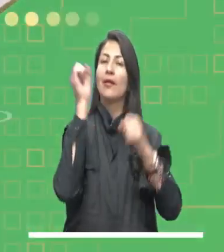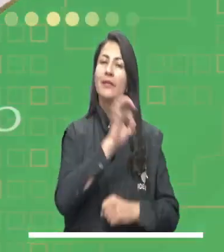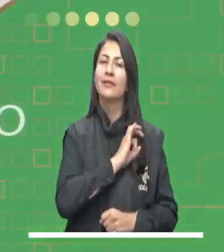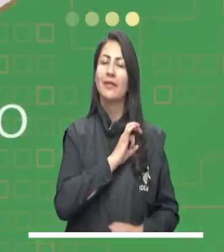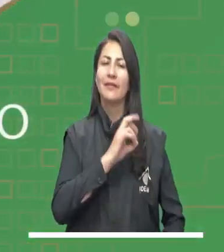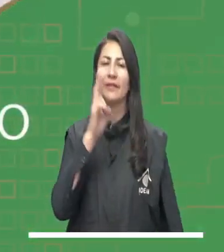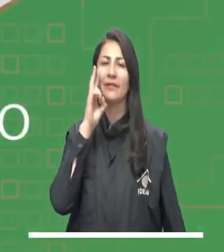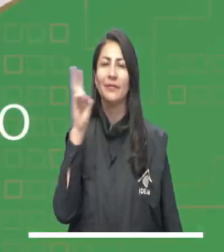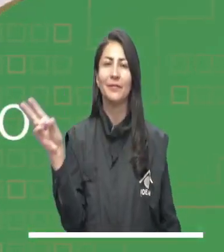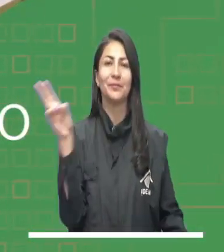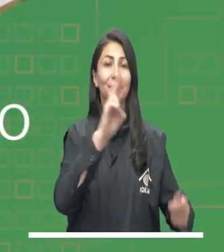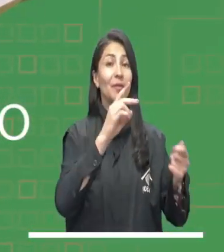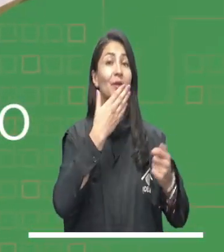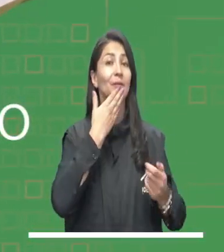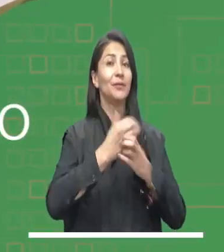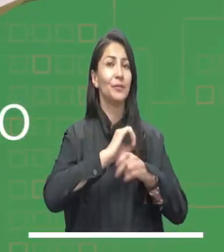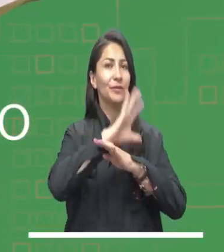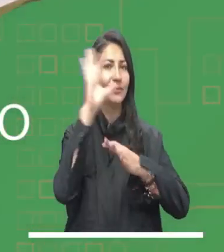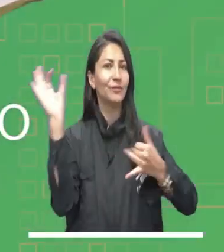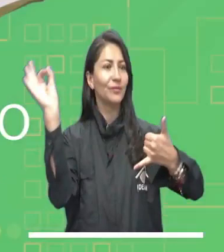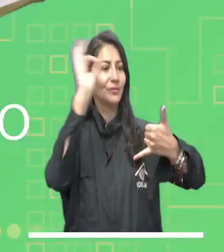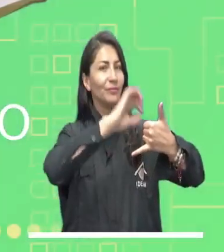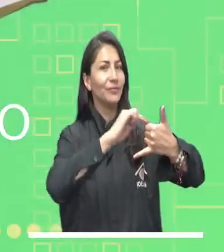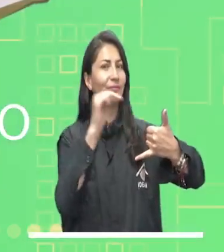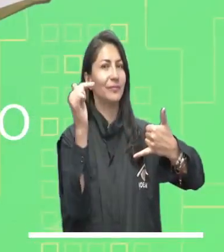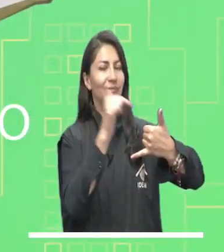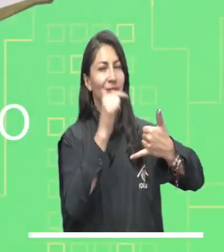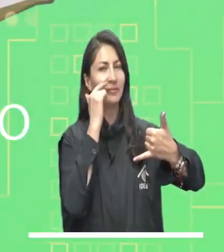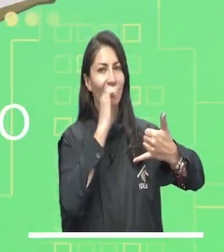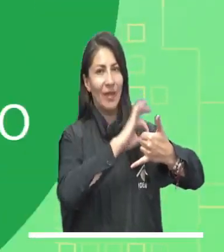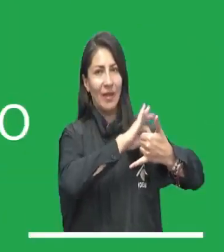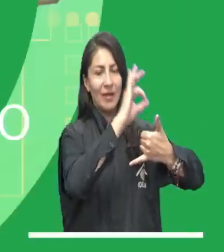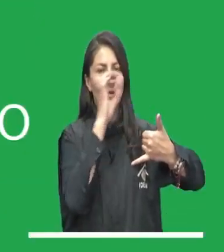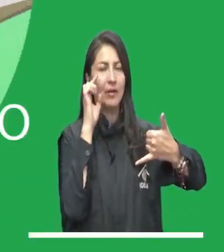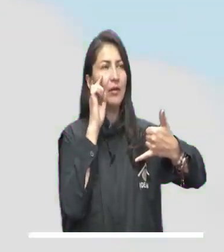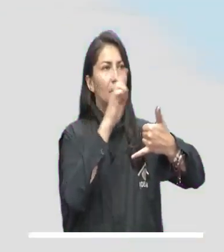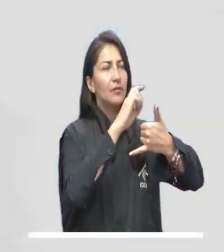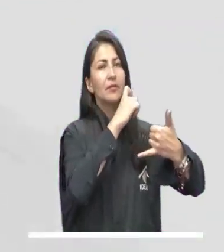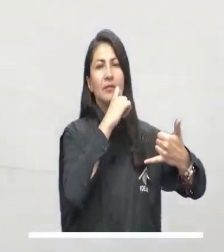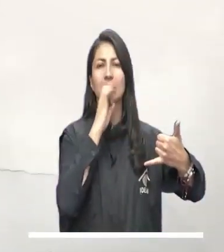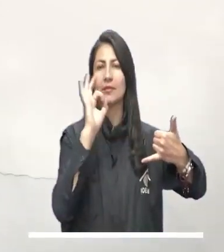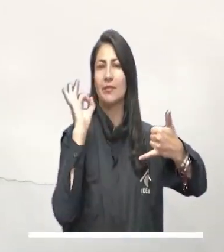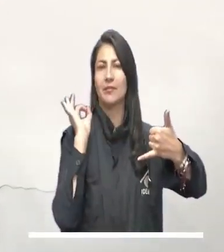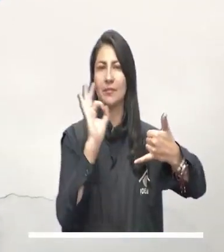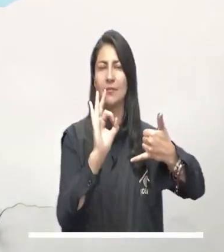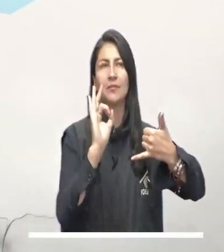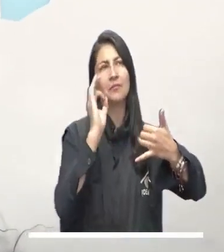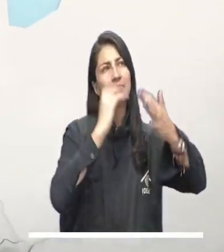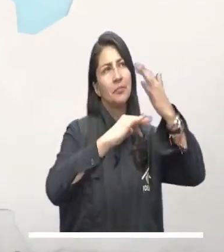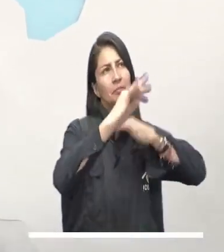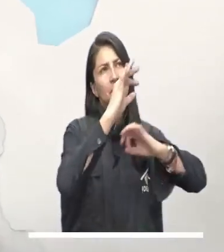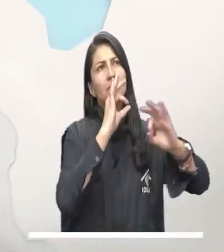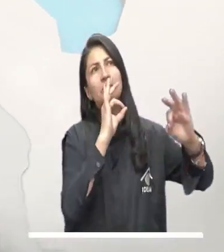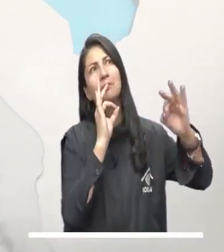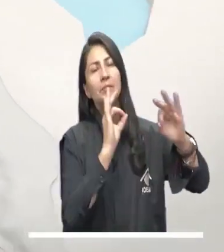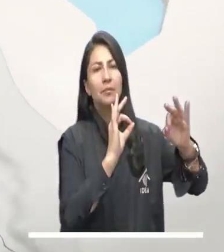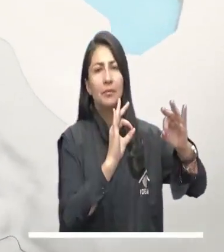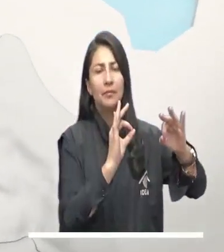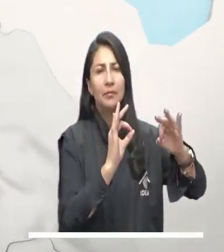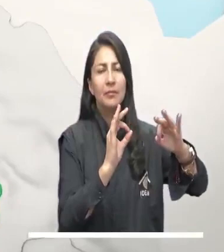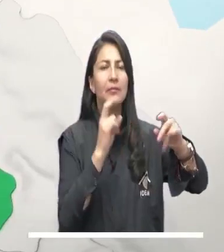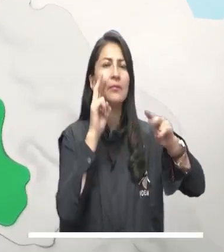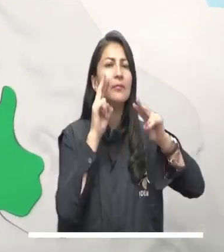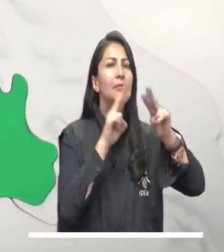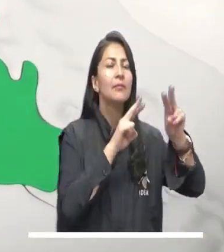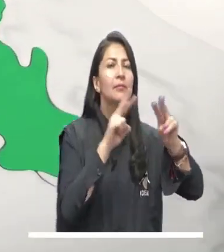Pronóstico para la mañana del sábado. Buenos días, Colombia. Hoy en la región Caribe predominará el tiempo seco con cielo parcialmente